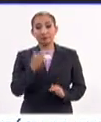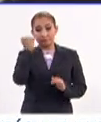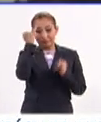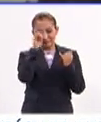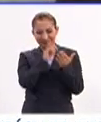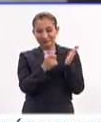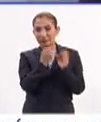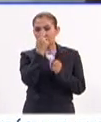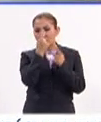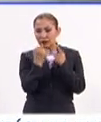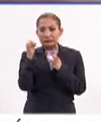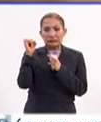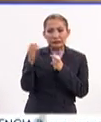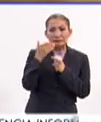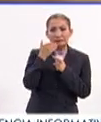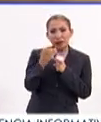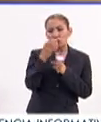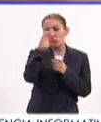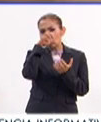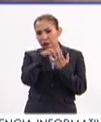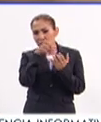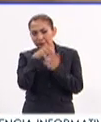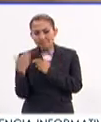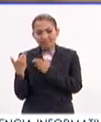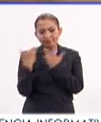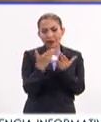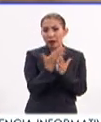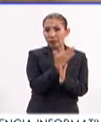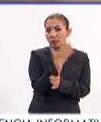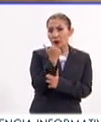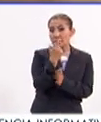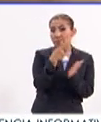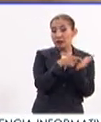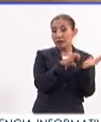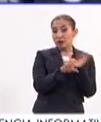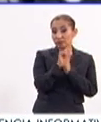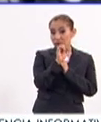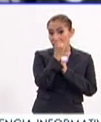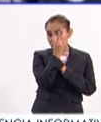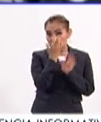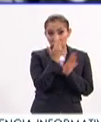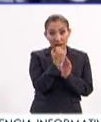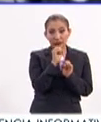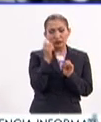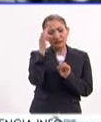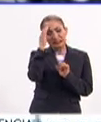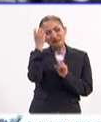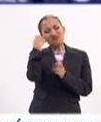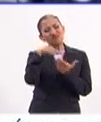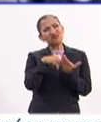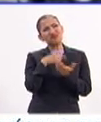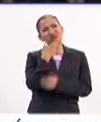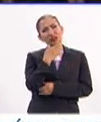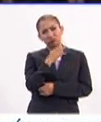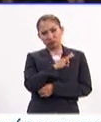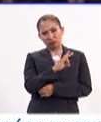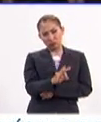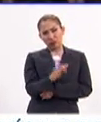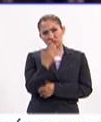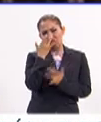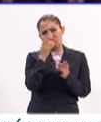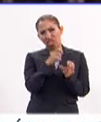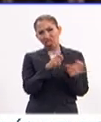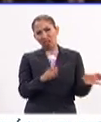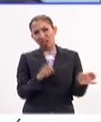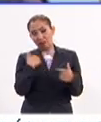autor comparte algunos de los aciertos de Cortés, legados que no existían antes de 1521, e invita a preguntarse si estaríamos dispuestos a